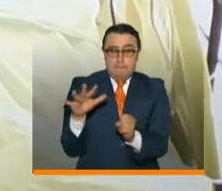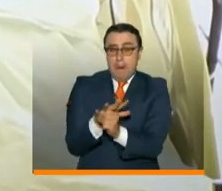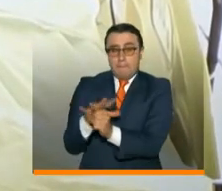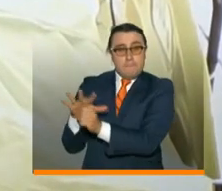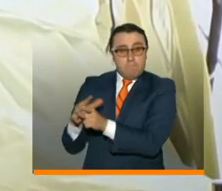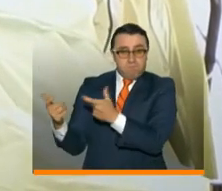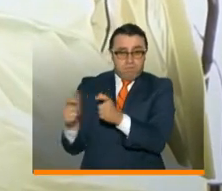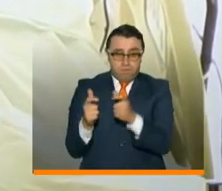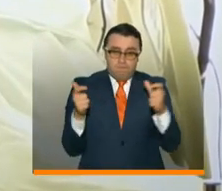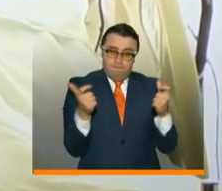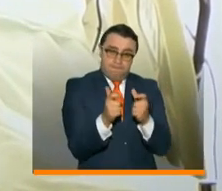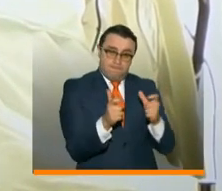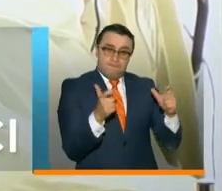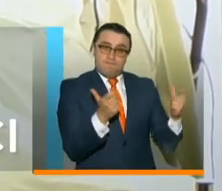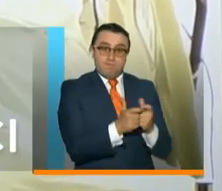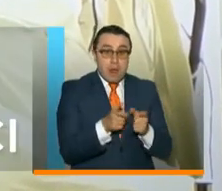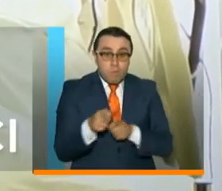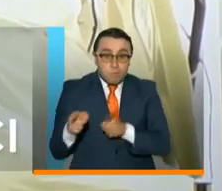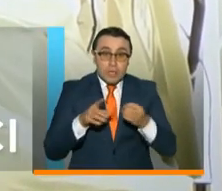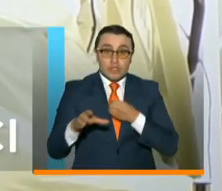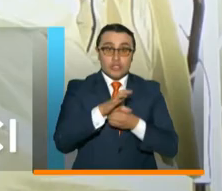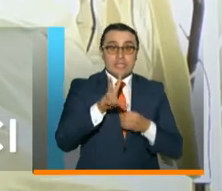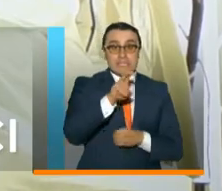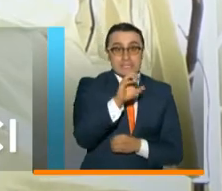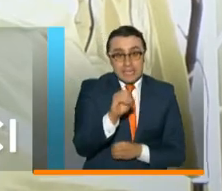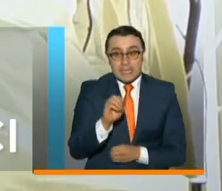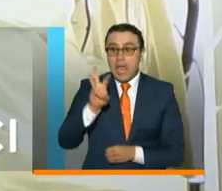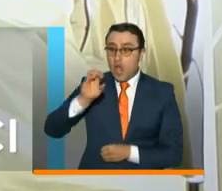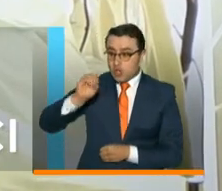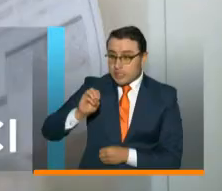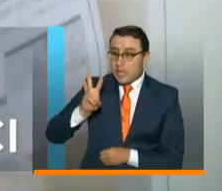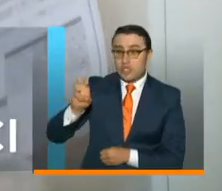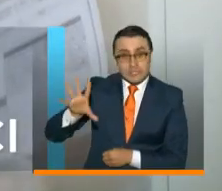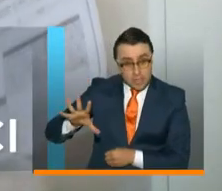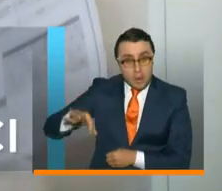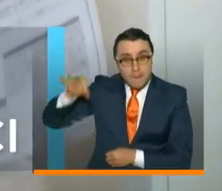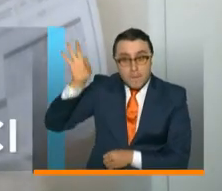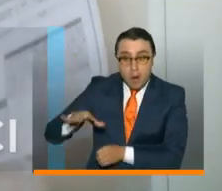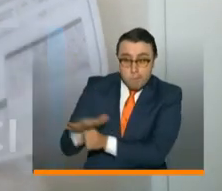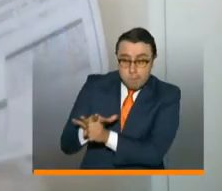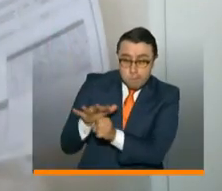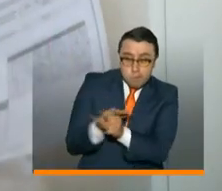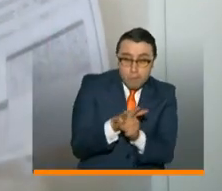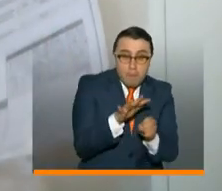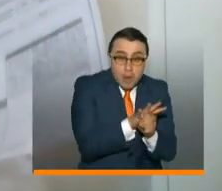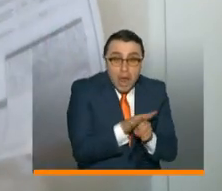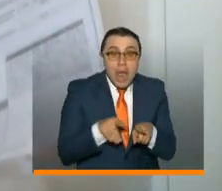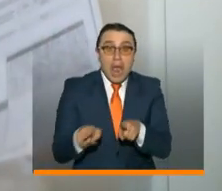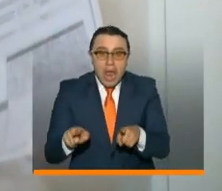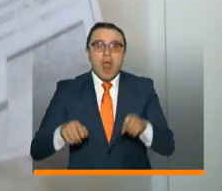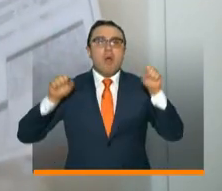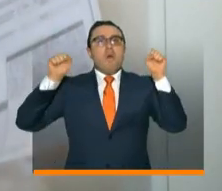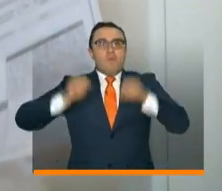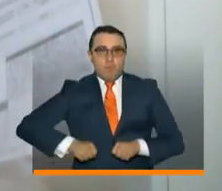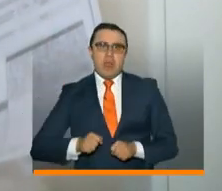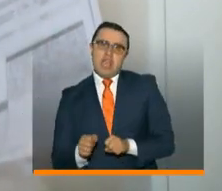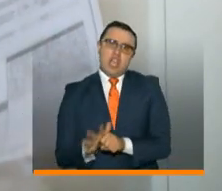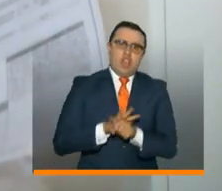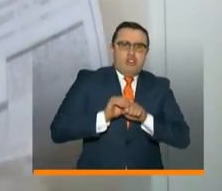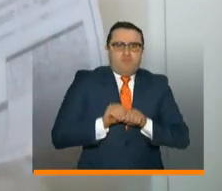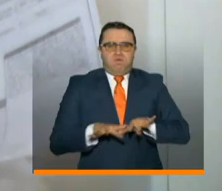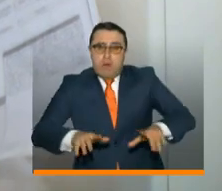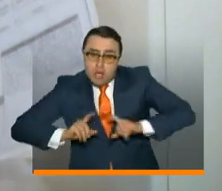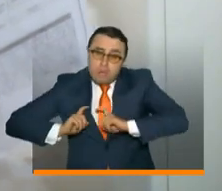poblaciones con porcentajes superiores al 70, 80 y 85%, buscan contrarrestar el aumento en el nivel de contagios